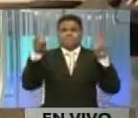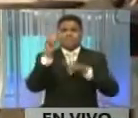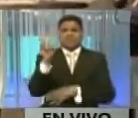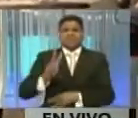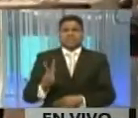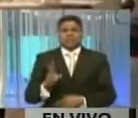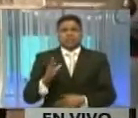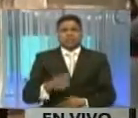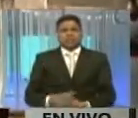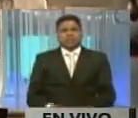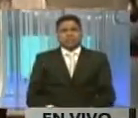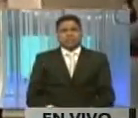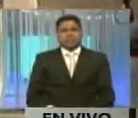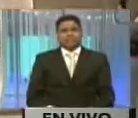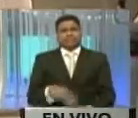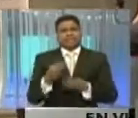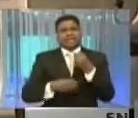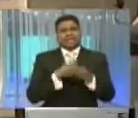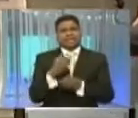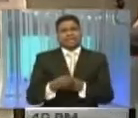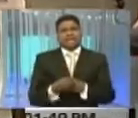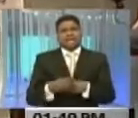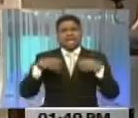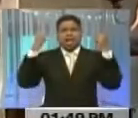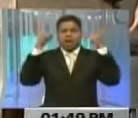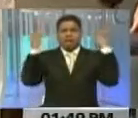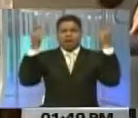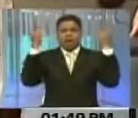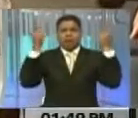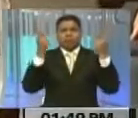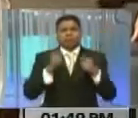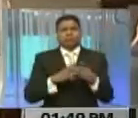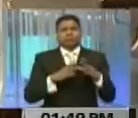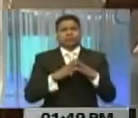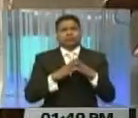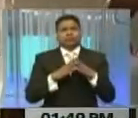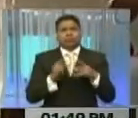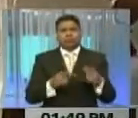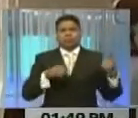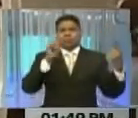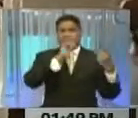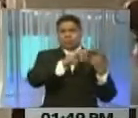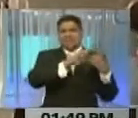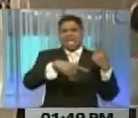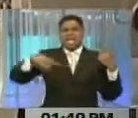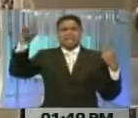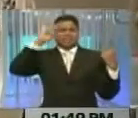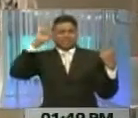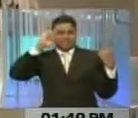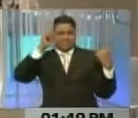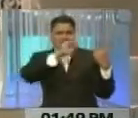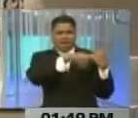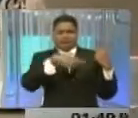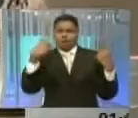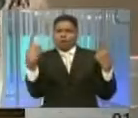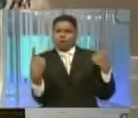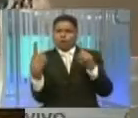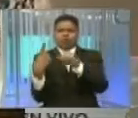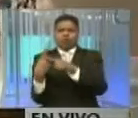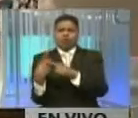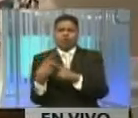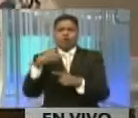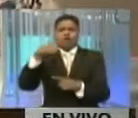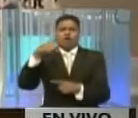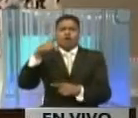forma operática el famoso duelo de Florentino y el Diablo, basado en un poema de nuestro gran poeta